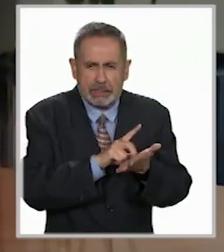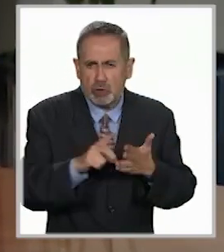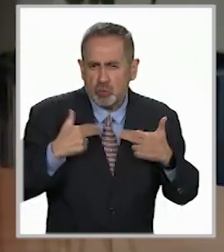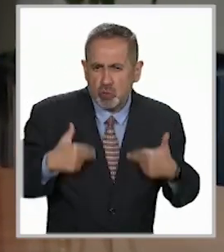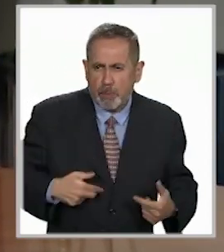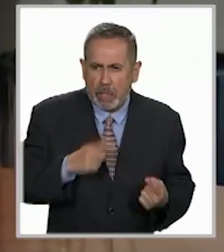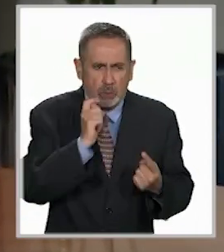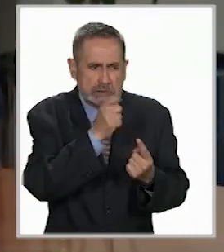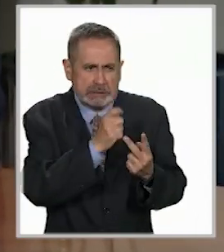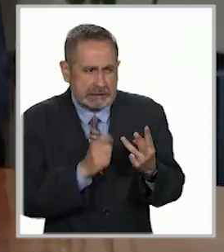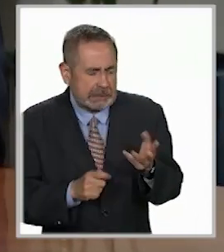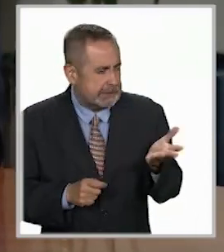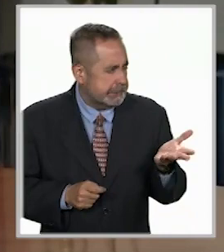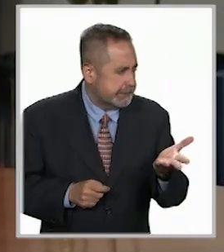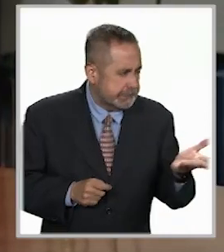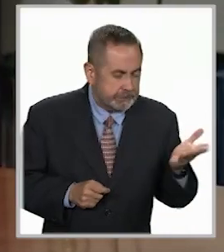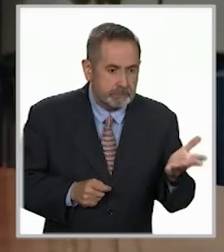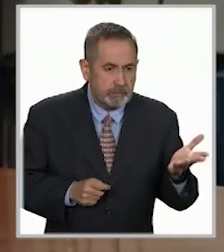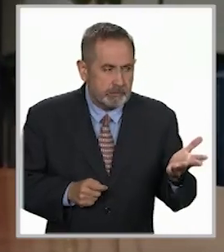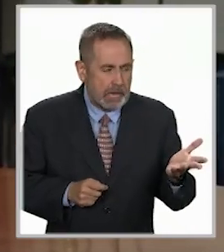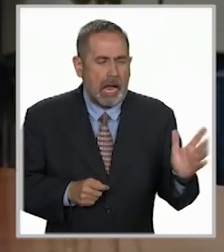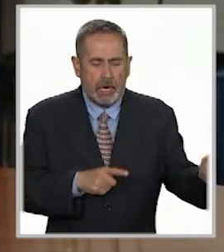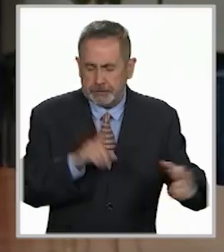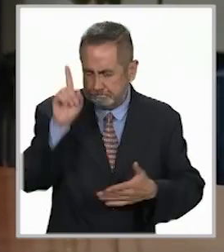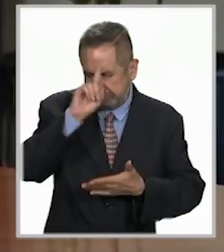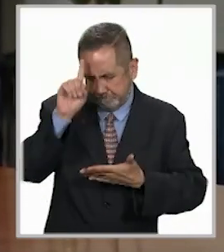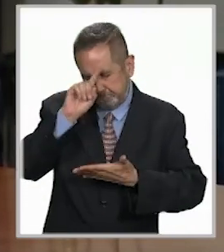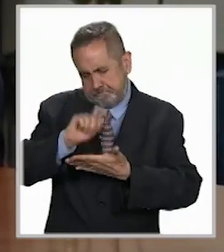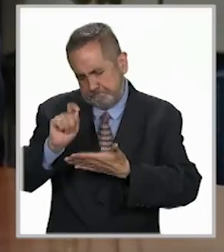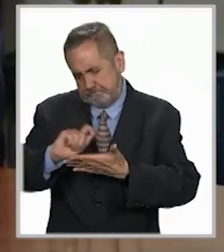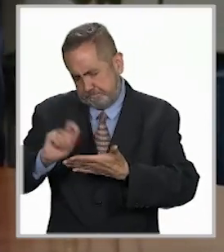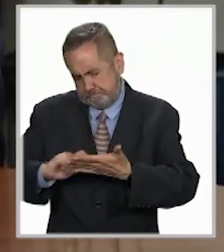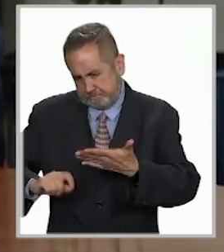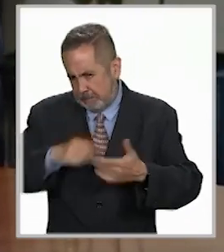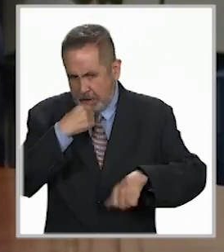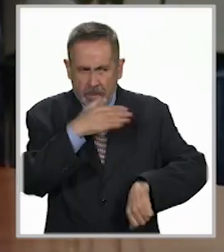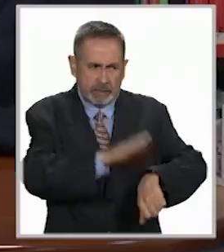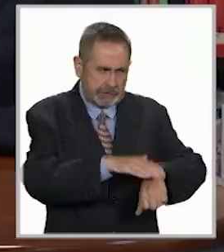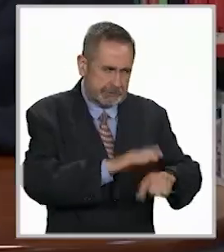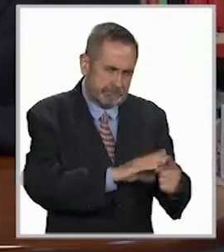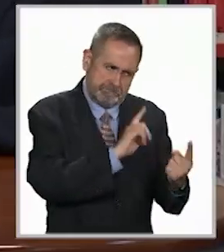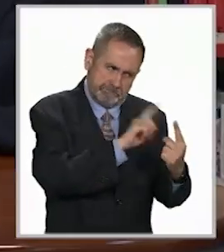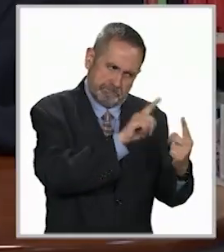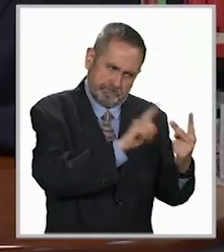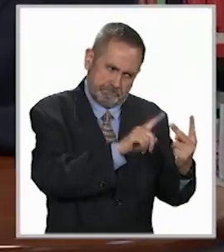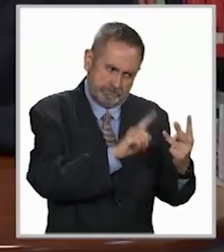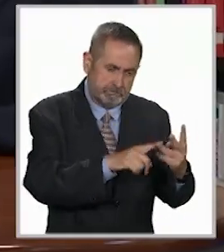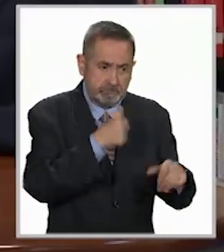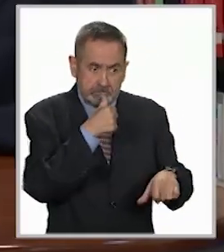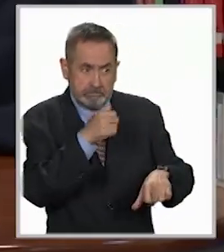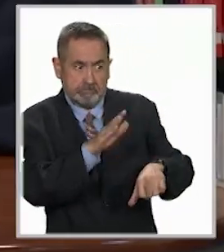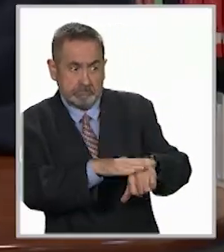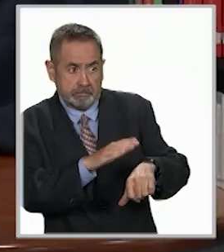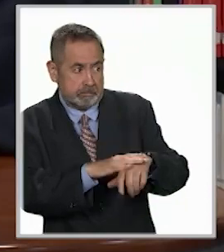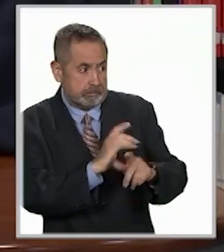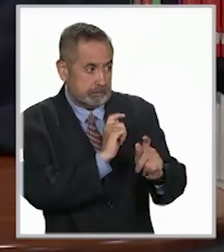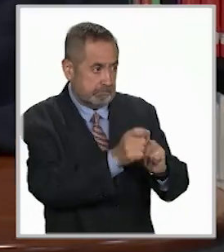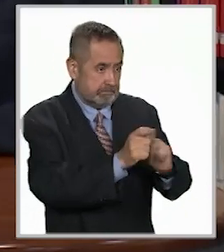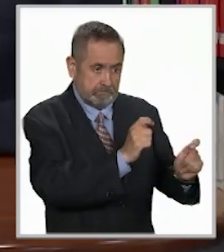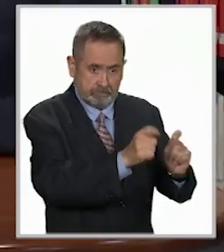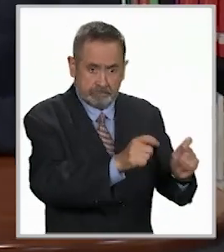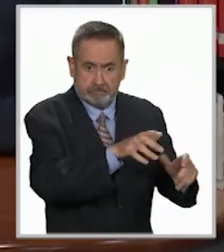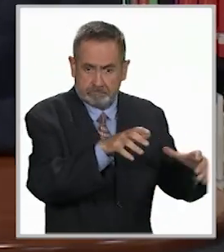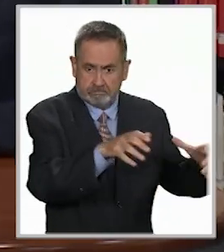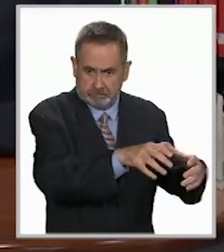país. ¿En qué termina? El informe consiste en recomendaciones muy puntuales para los 3 poderes de un